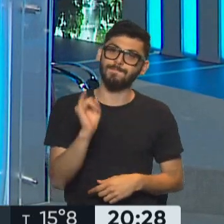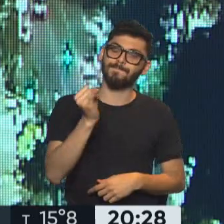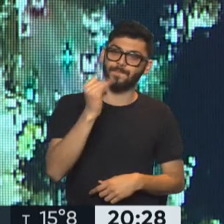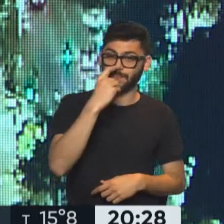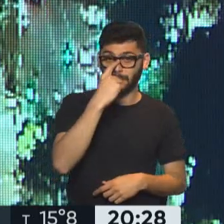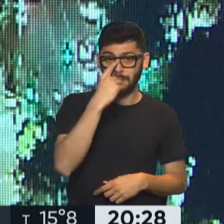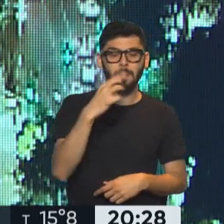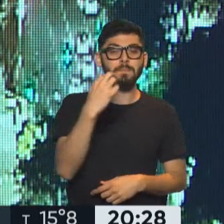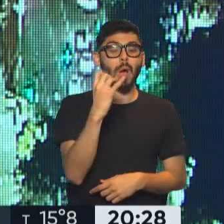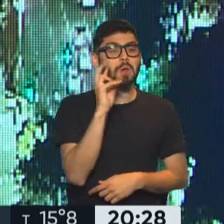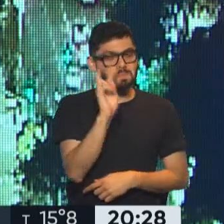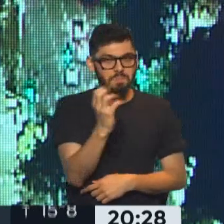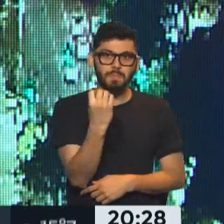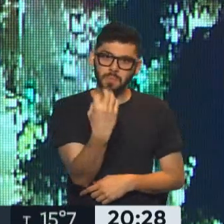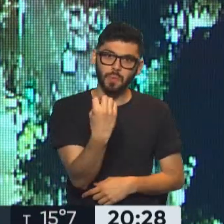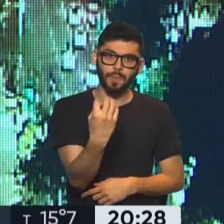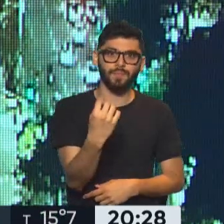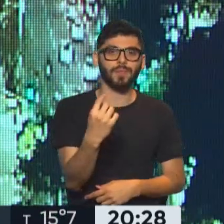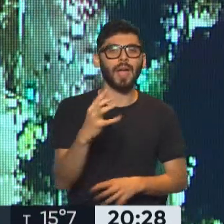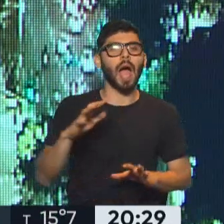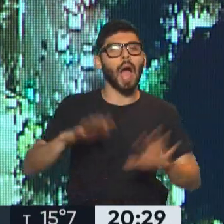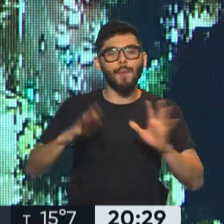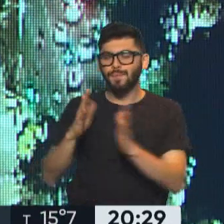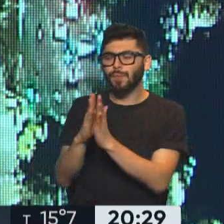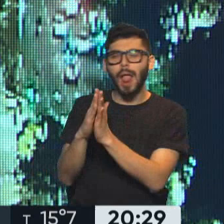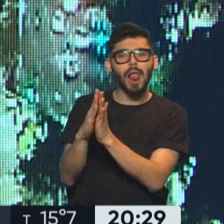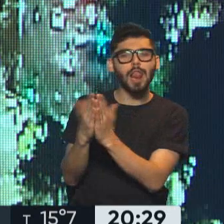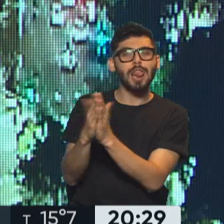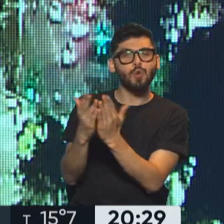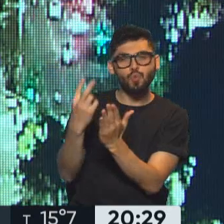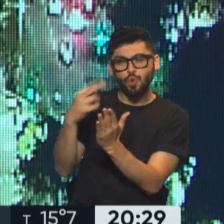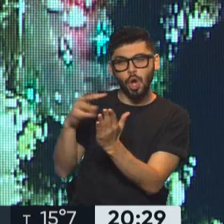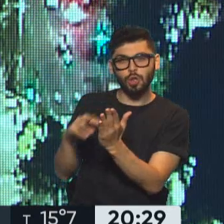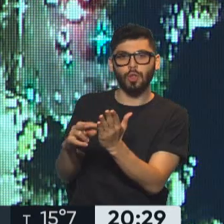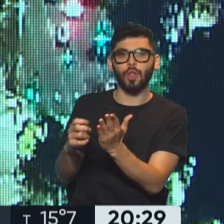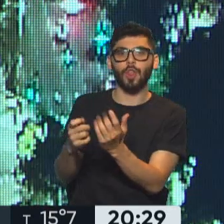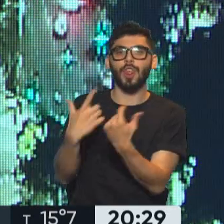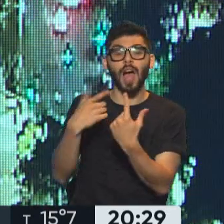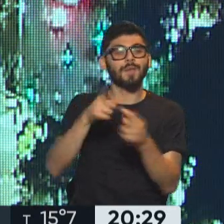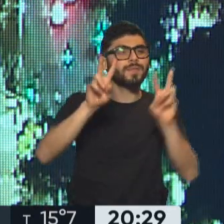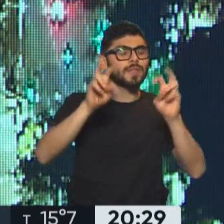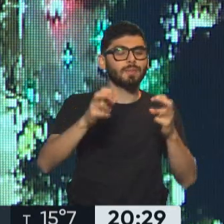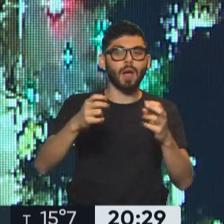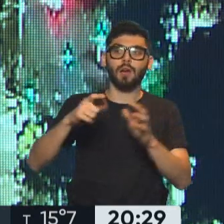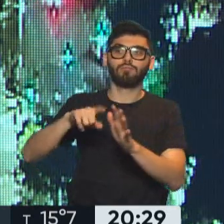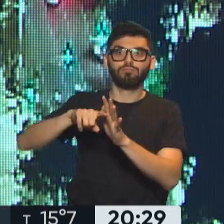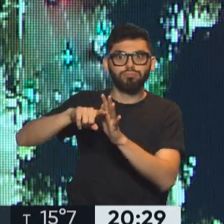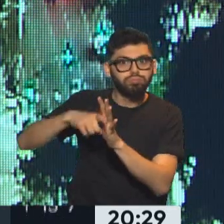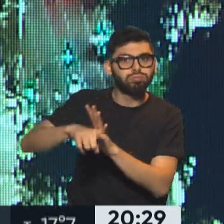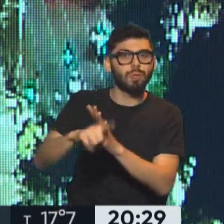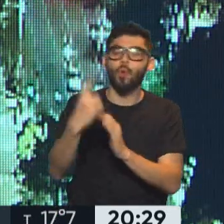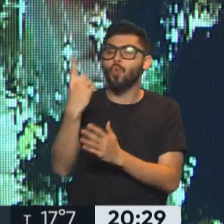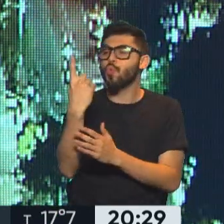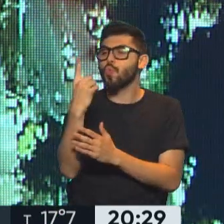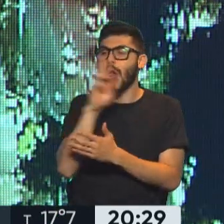bien ver a Paula. Hay veces la literatura nos ayuda a profundizar en esos temas. Hay una autora que